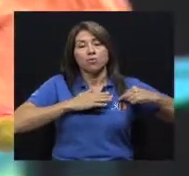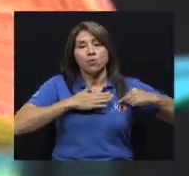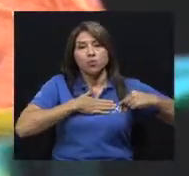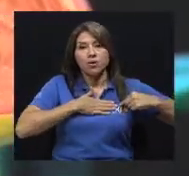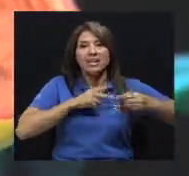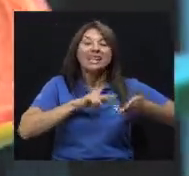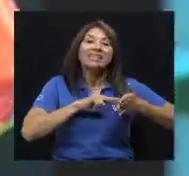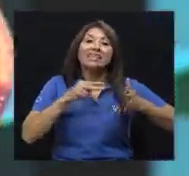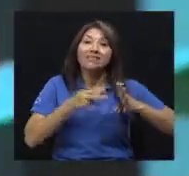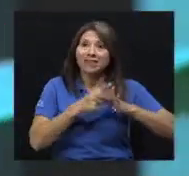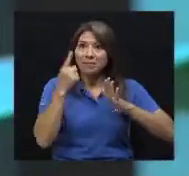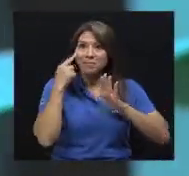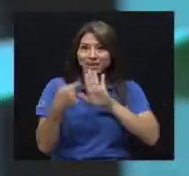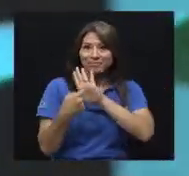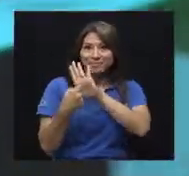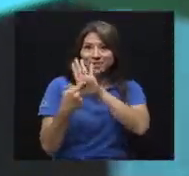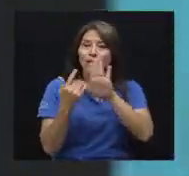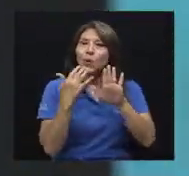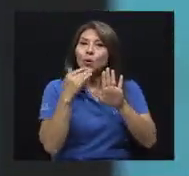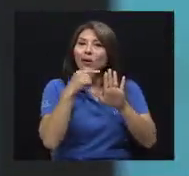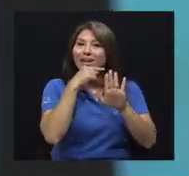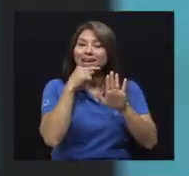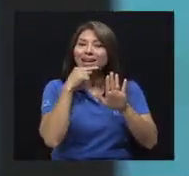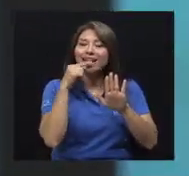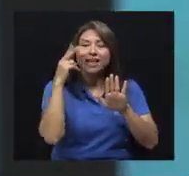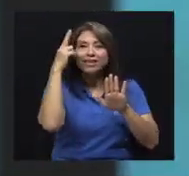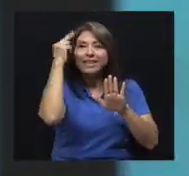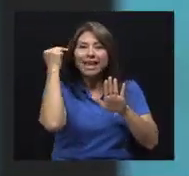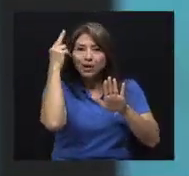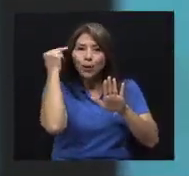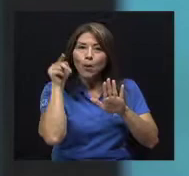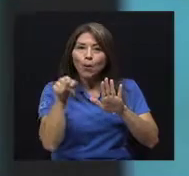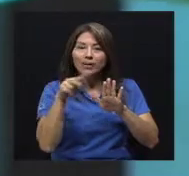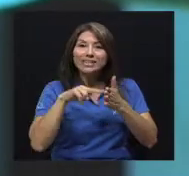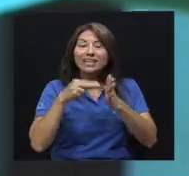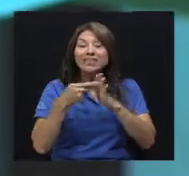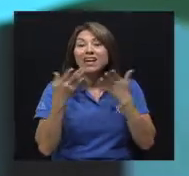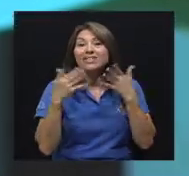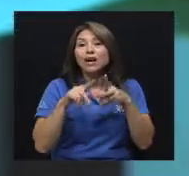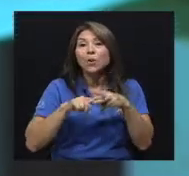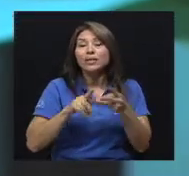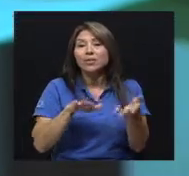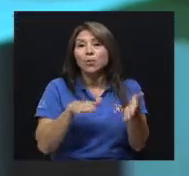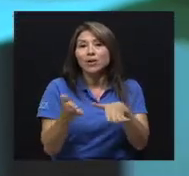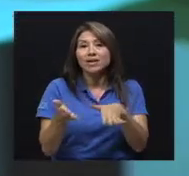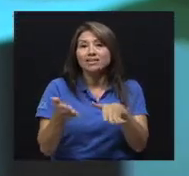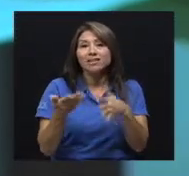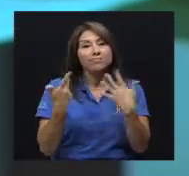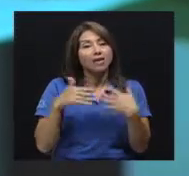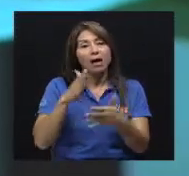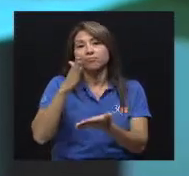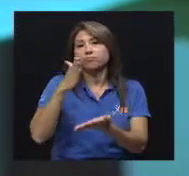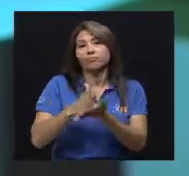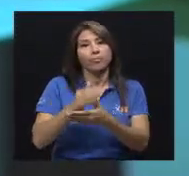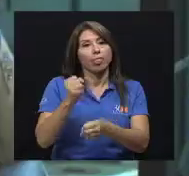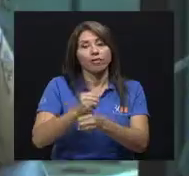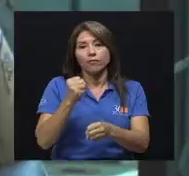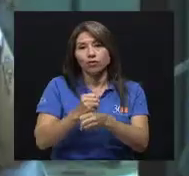corazón, que en este modelo está representada aquí como negra, que empieza a morirse. Y esa parte del músculo deja de